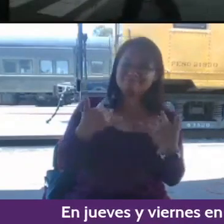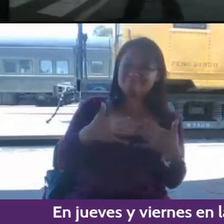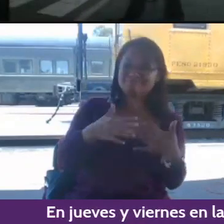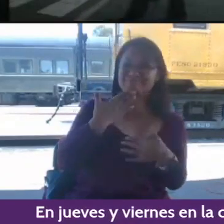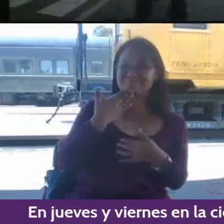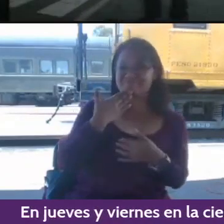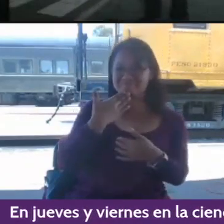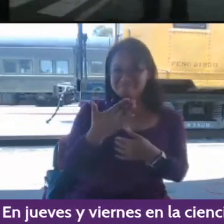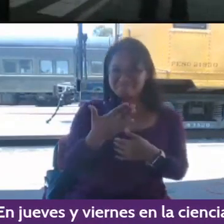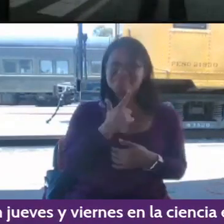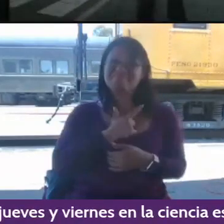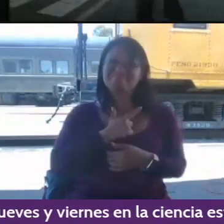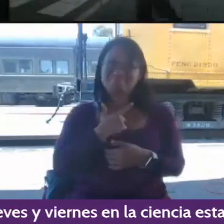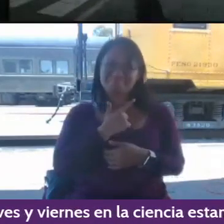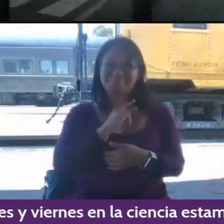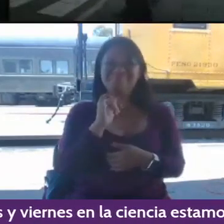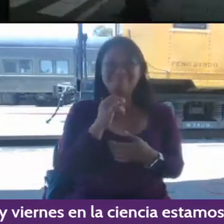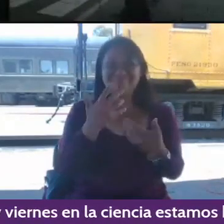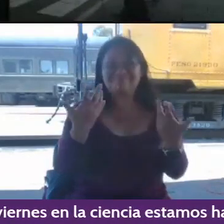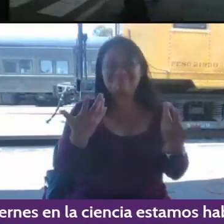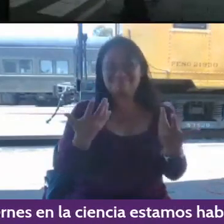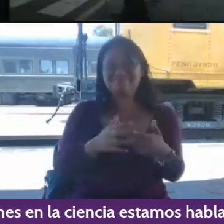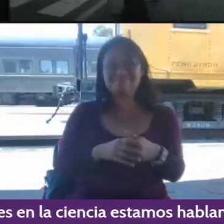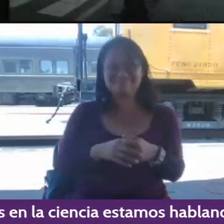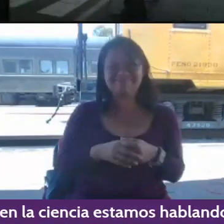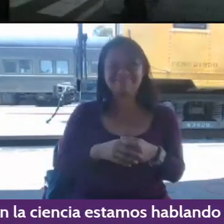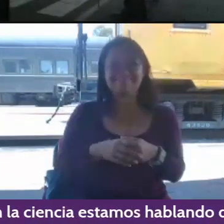Pero bueno, el punto es que sí,